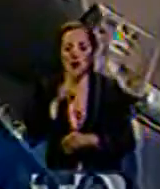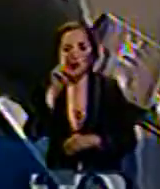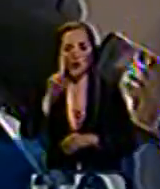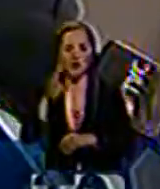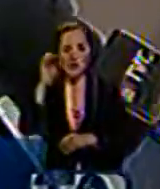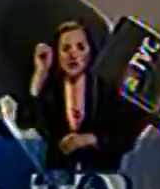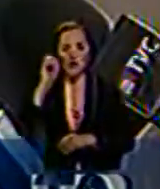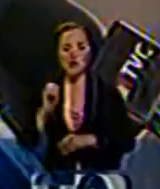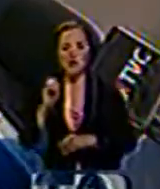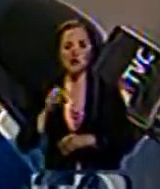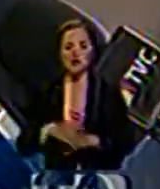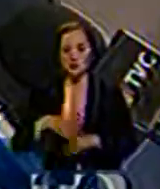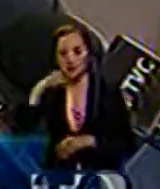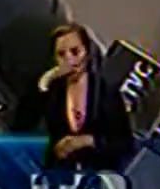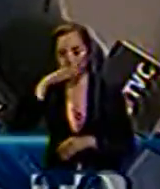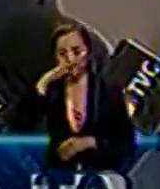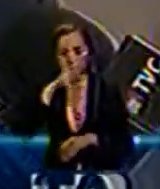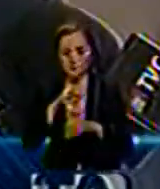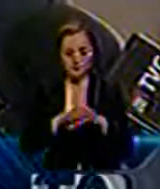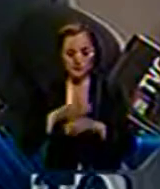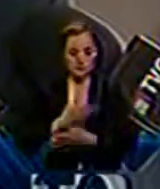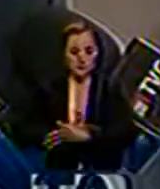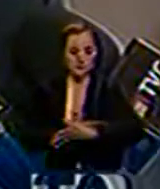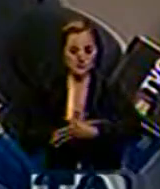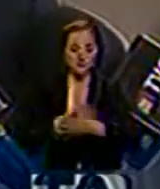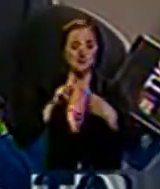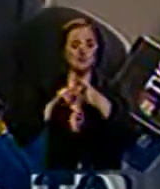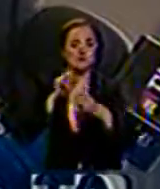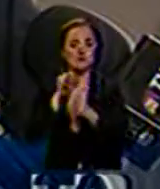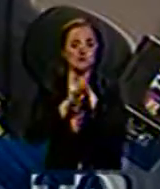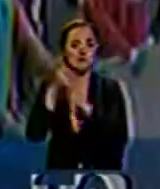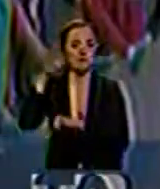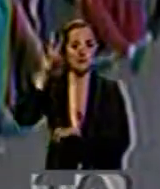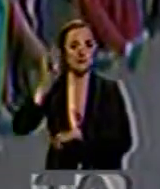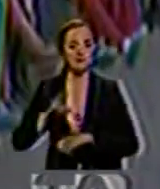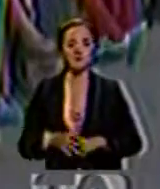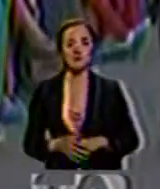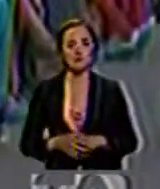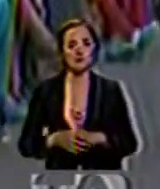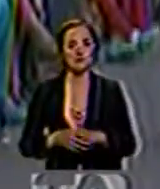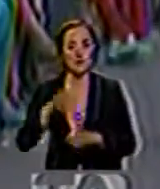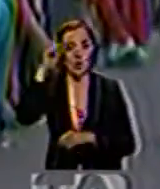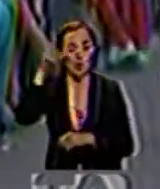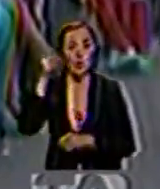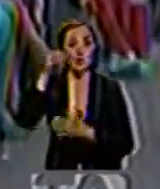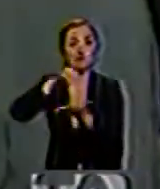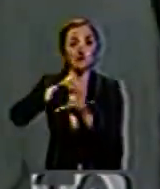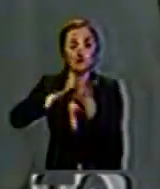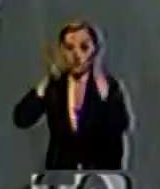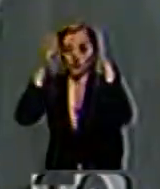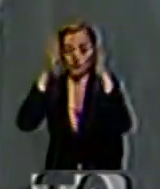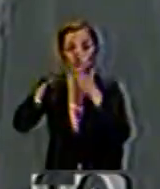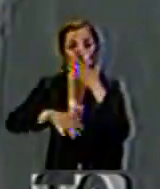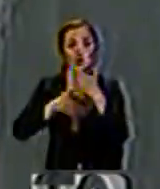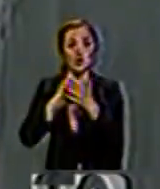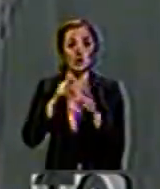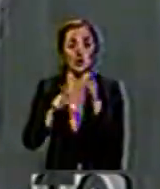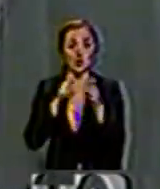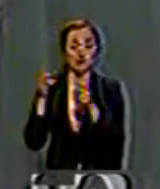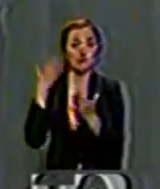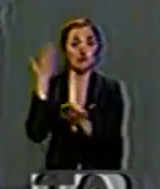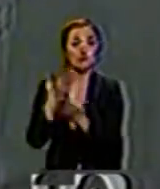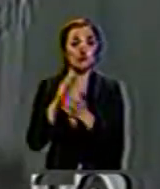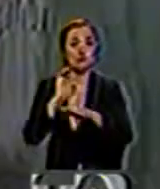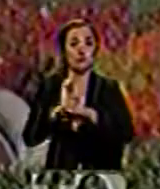21% corresponde a niños entre 0 y 17 años. La política del gobierno es la atención a todos los que llegan al